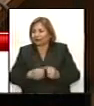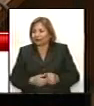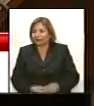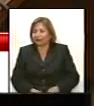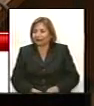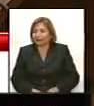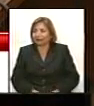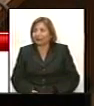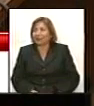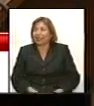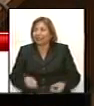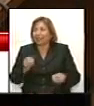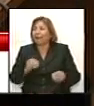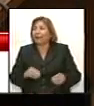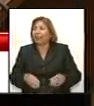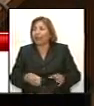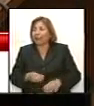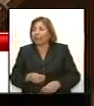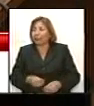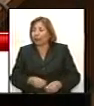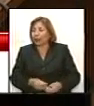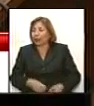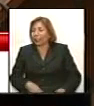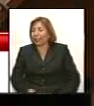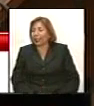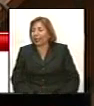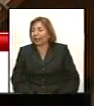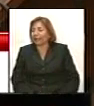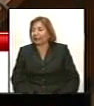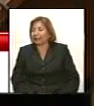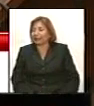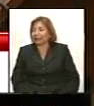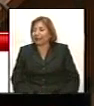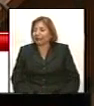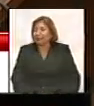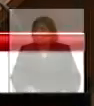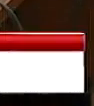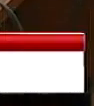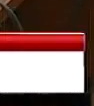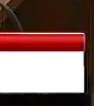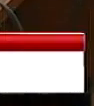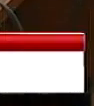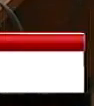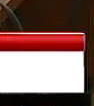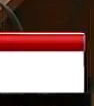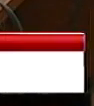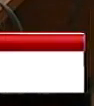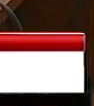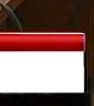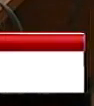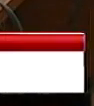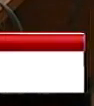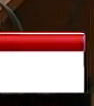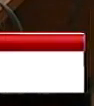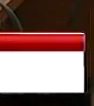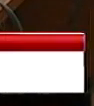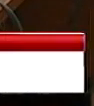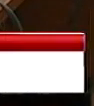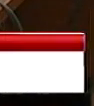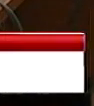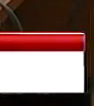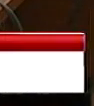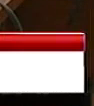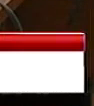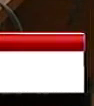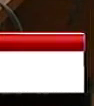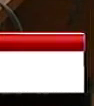el gobierno del presidente Ollanta Humala. En la primera instancia se dio la razón, debieron haber accedido, está en manos de apelación en